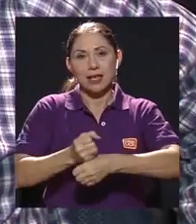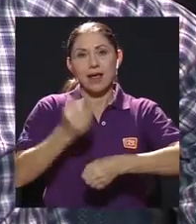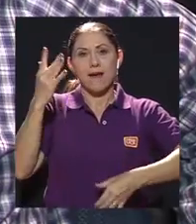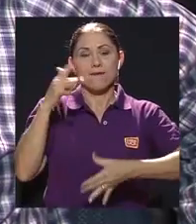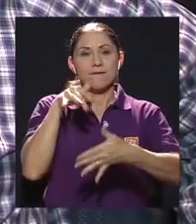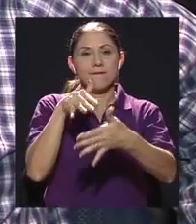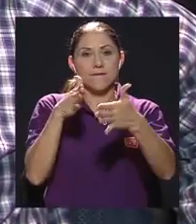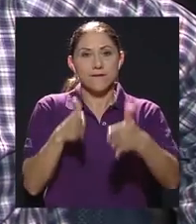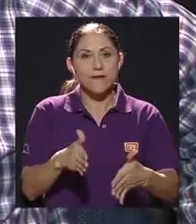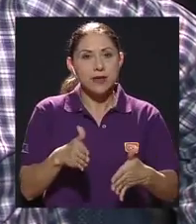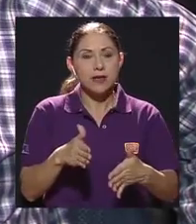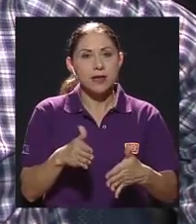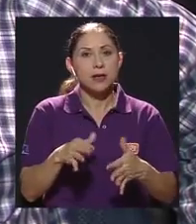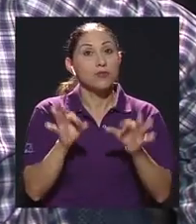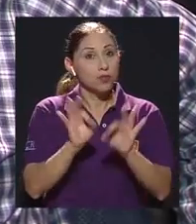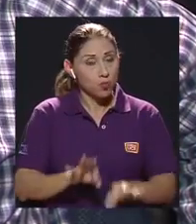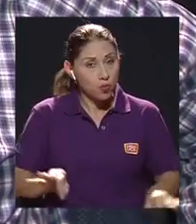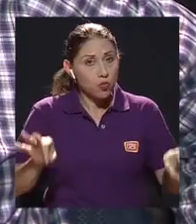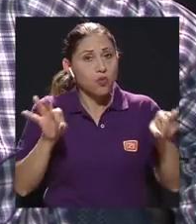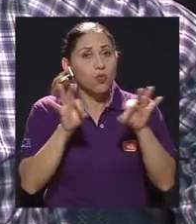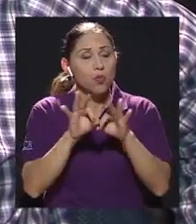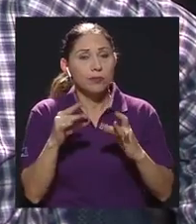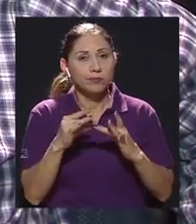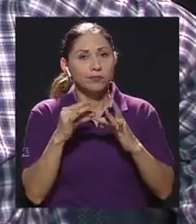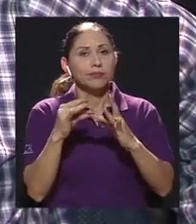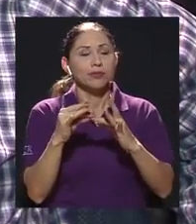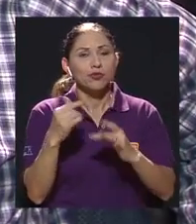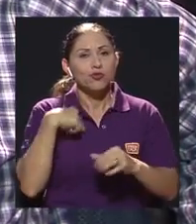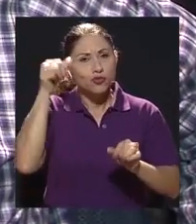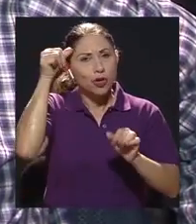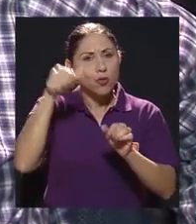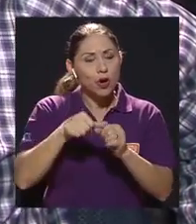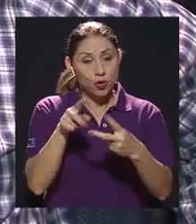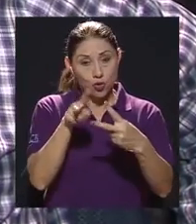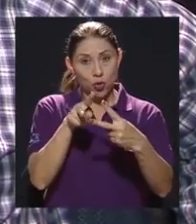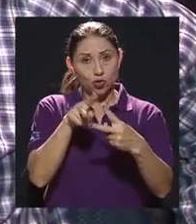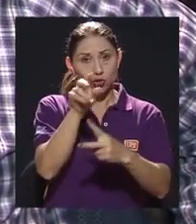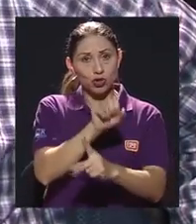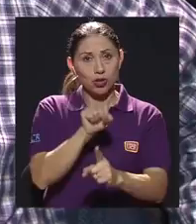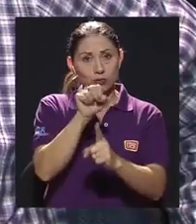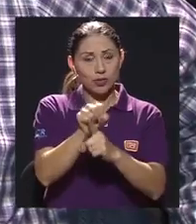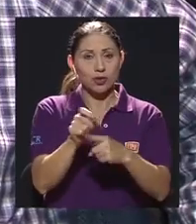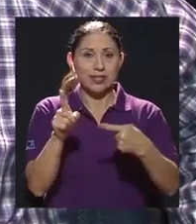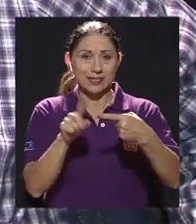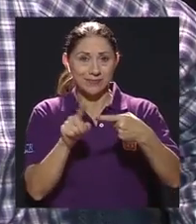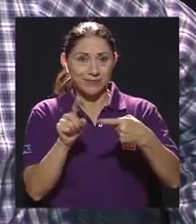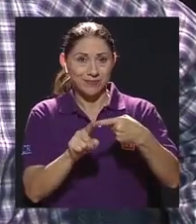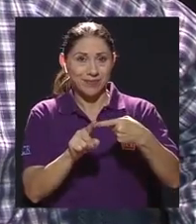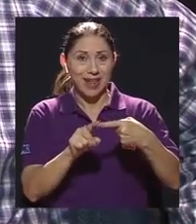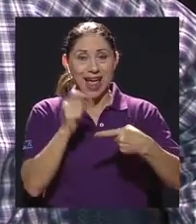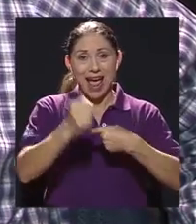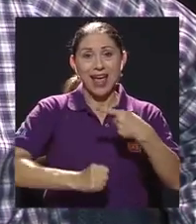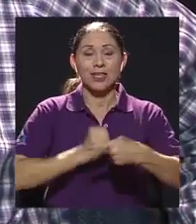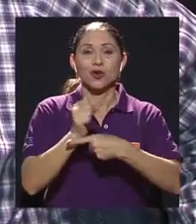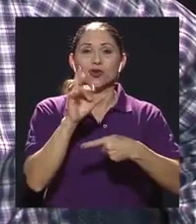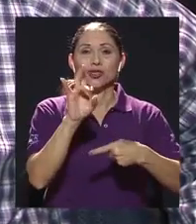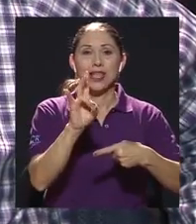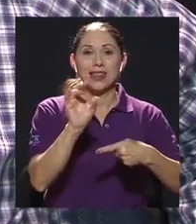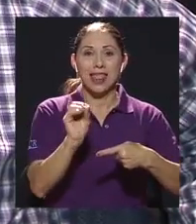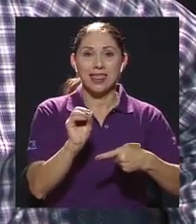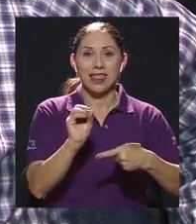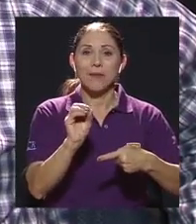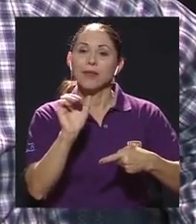manera importante. Particularmente recuerdo 2 episodios, uno el 70 de Alcoa, que fue un